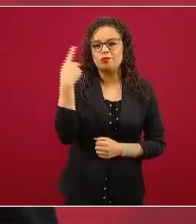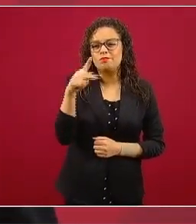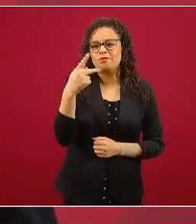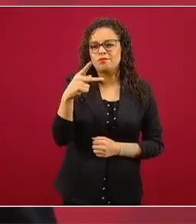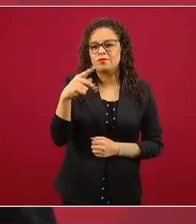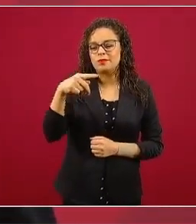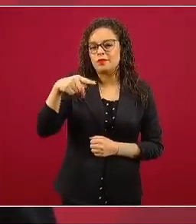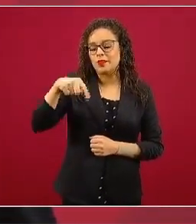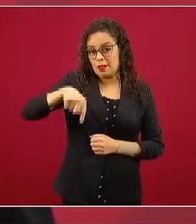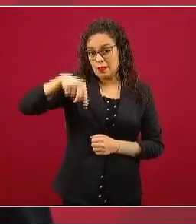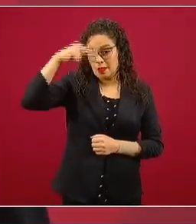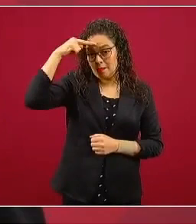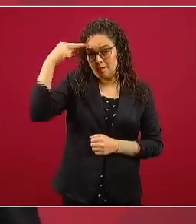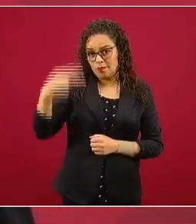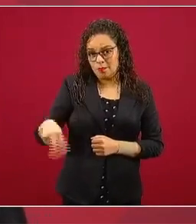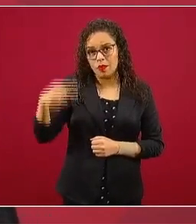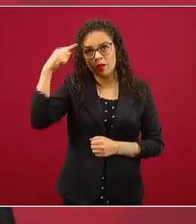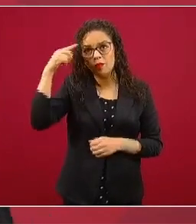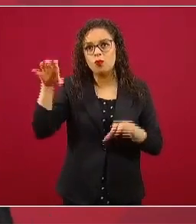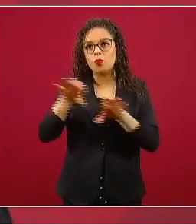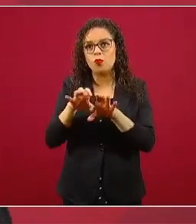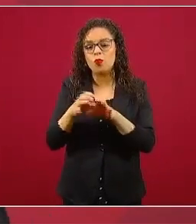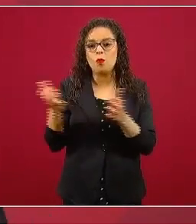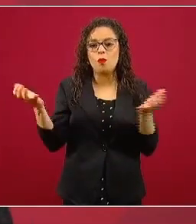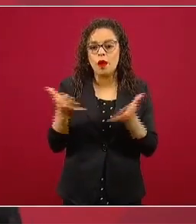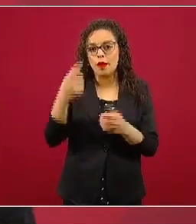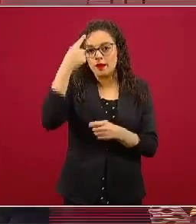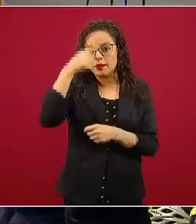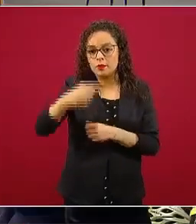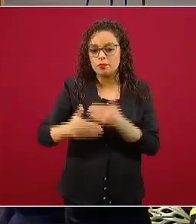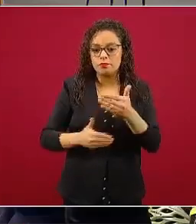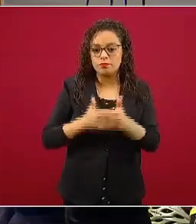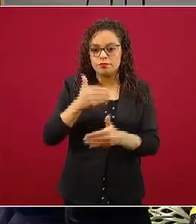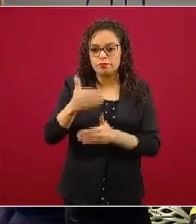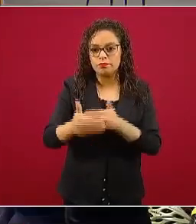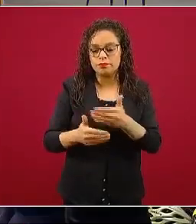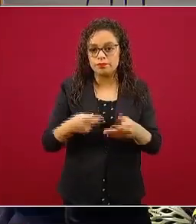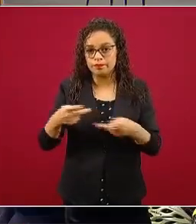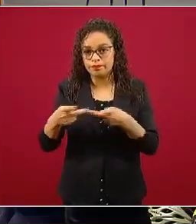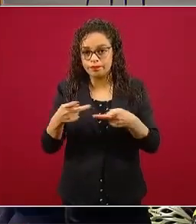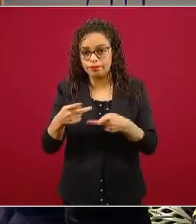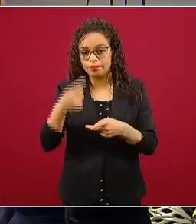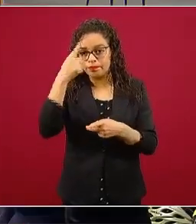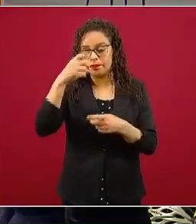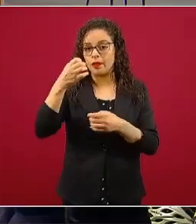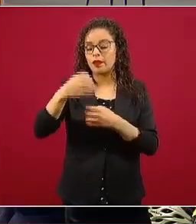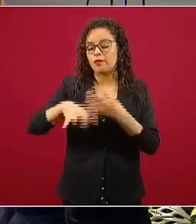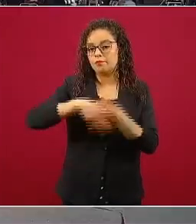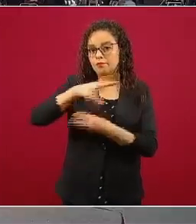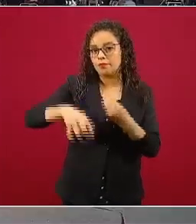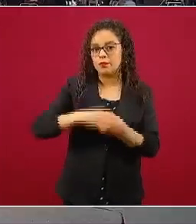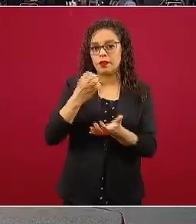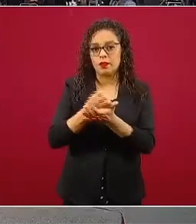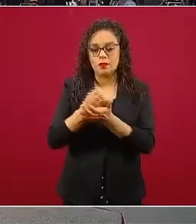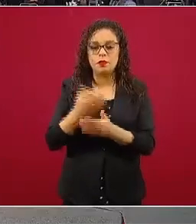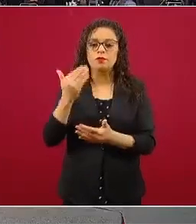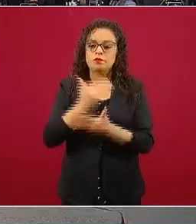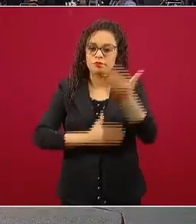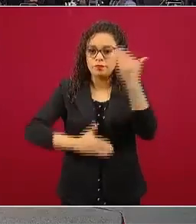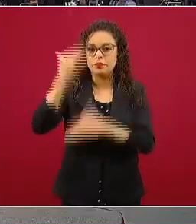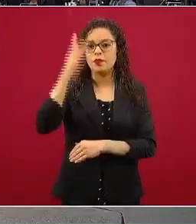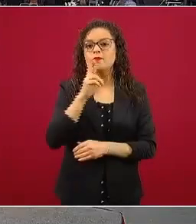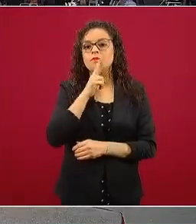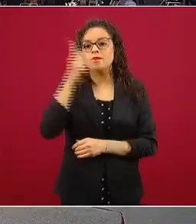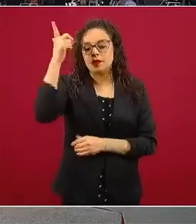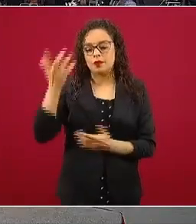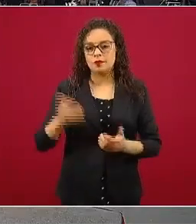México siga respecto a la recuperación económica, que ya el señor presidente lo ha comentado varias veces. Muchas gracias.